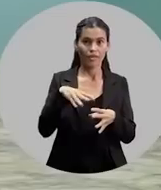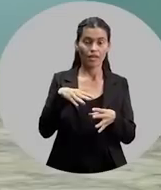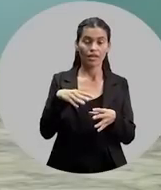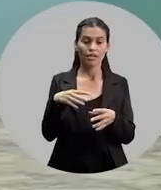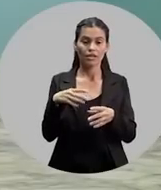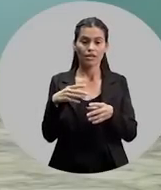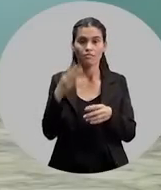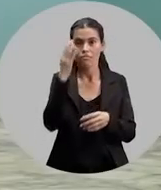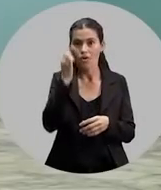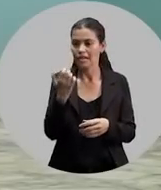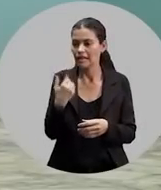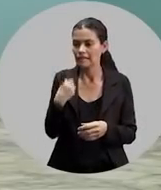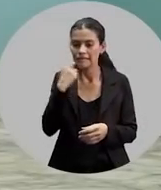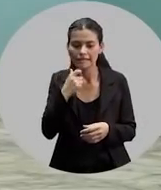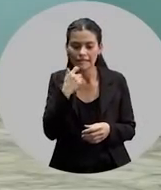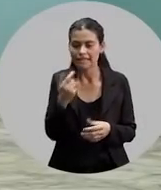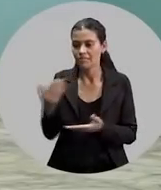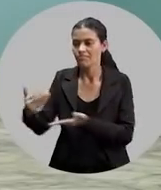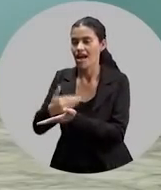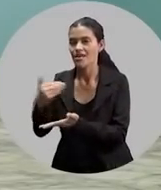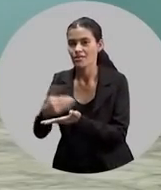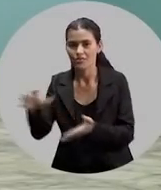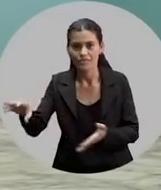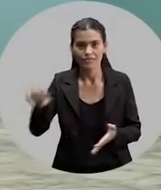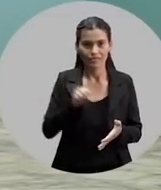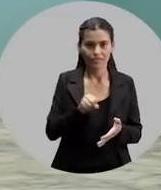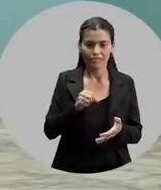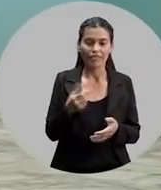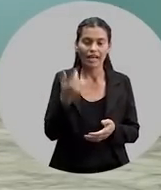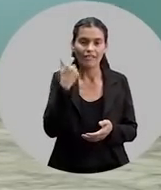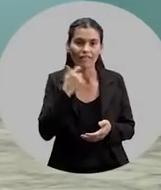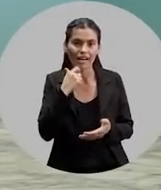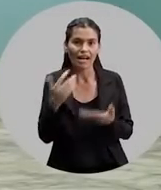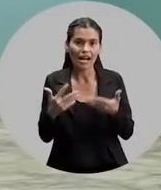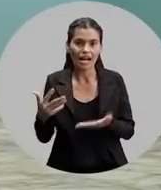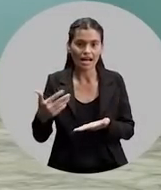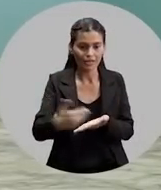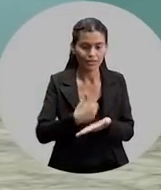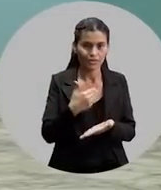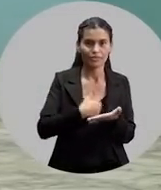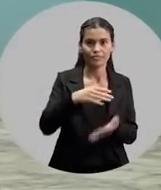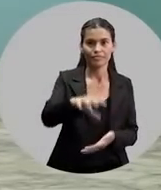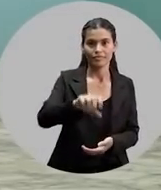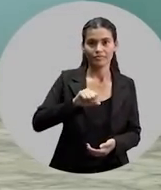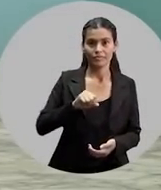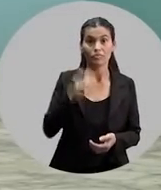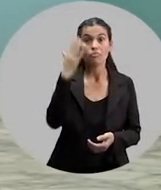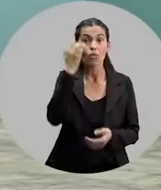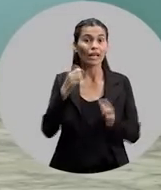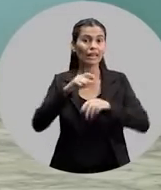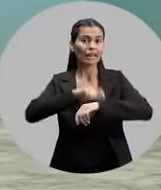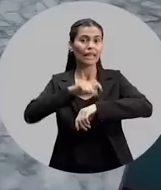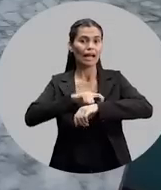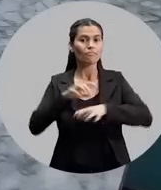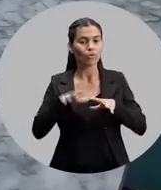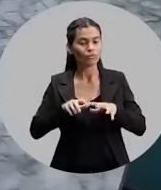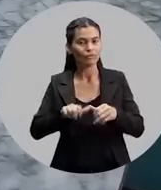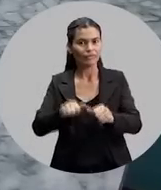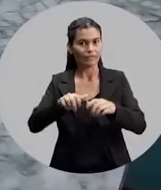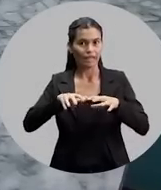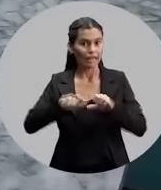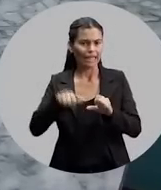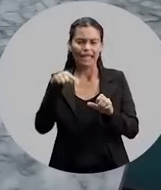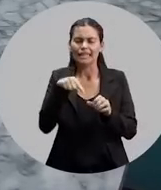que precisa la ayuda de otro. Y más en el momento del amasado